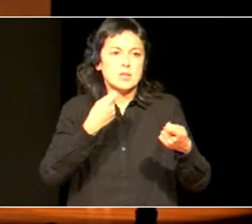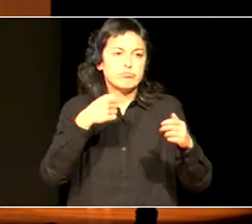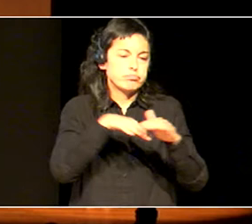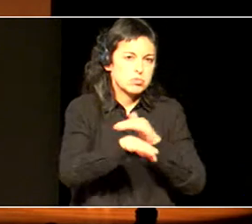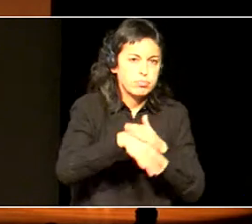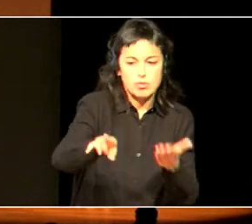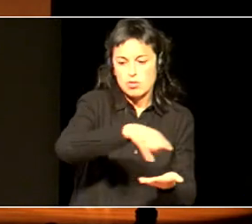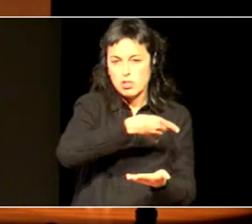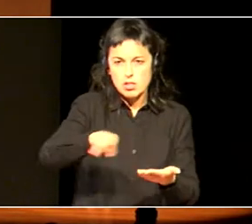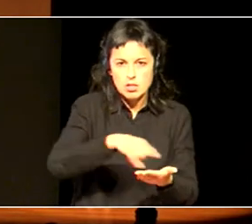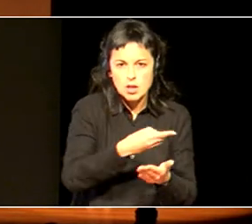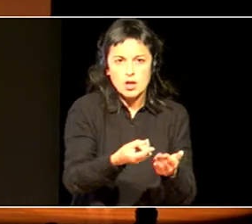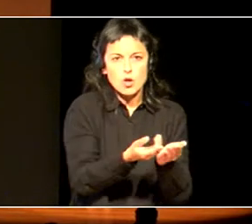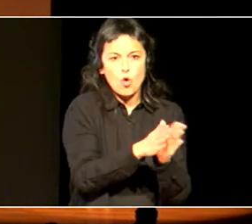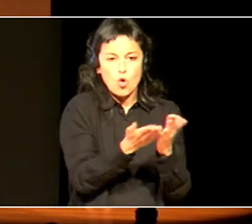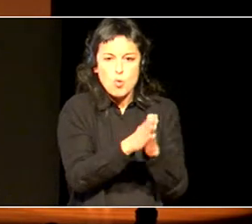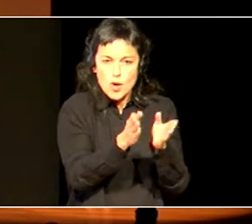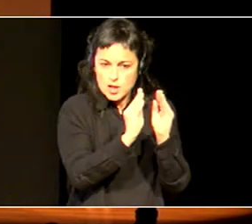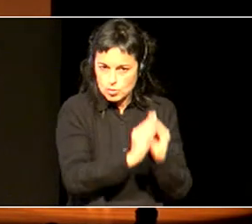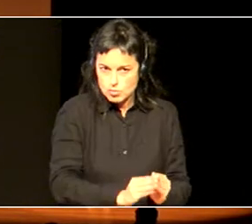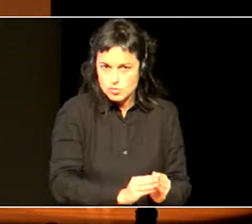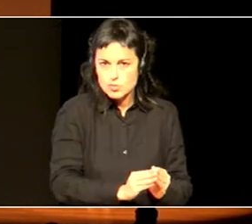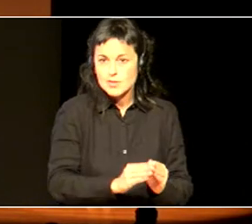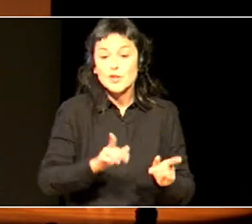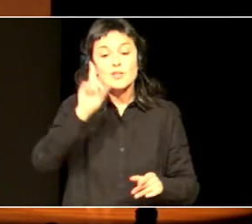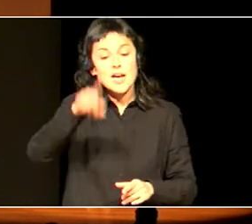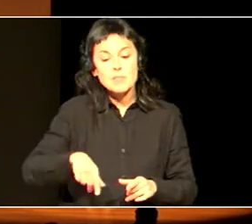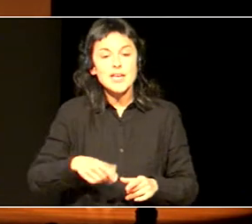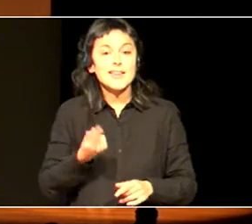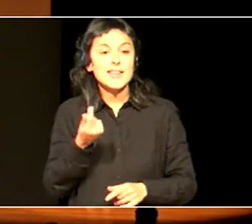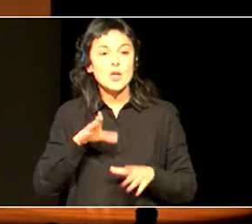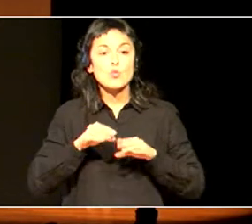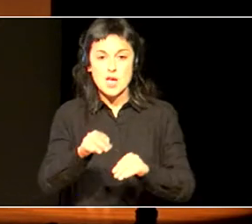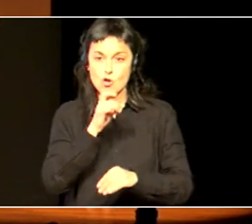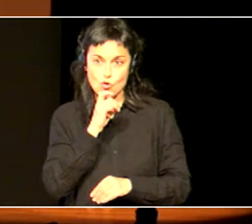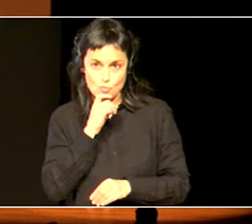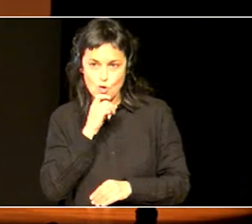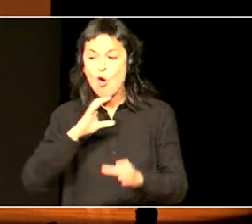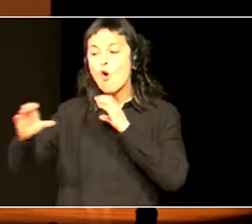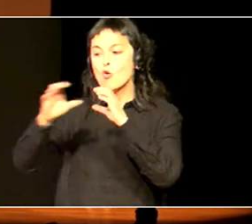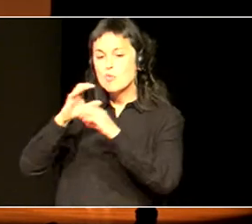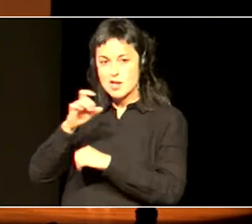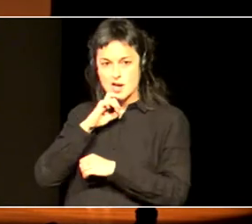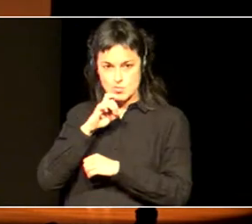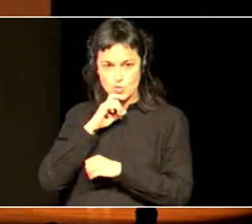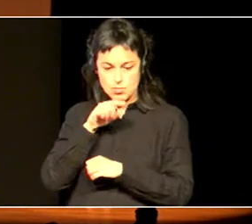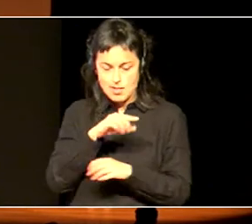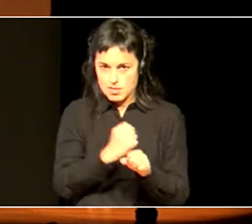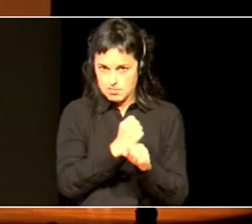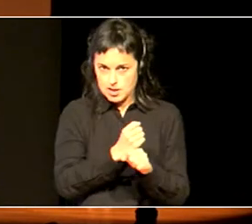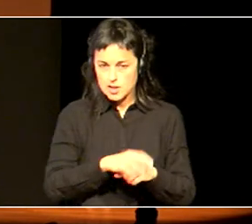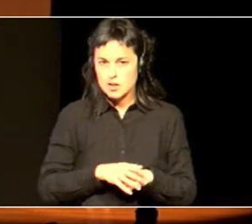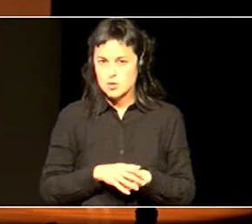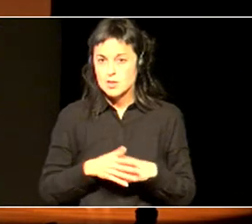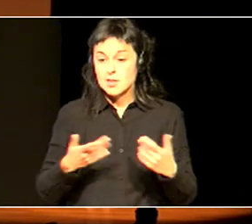escaneos, encuadernados, trabajamos el uso del dinero y la comunicación. Pero esto nos lleva a una cosa que es mucho